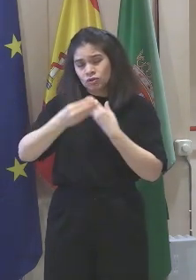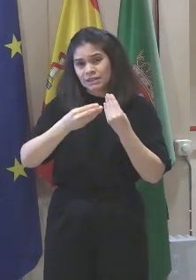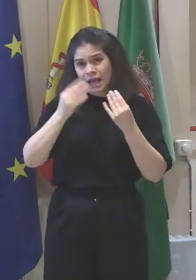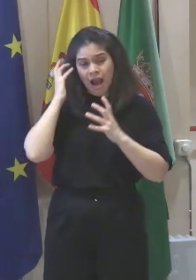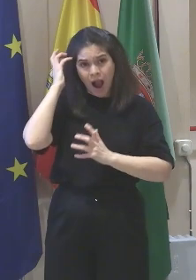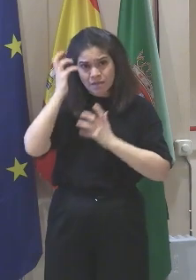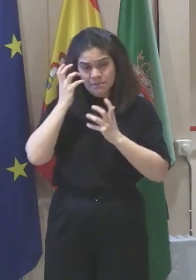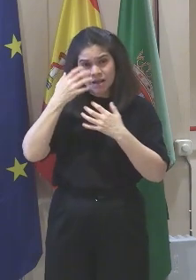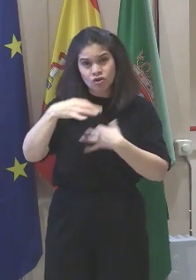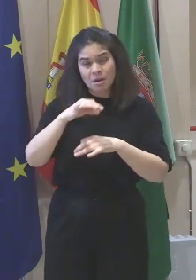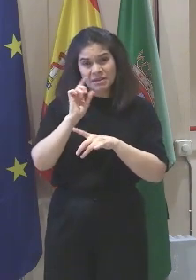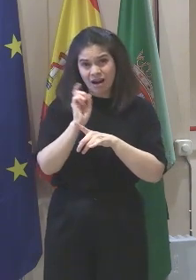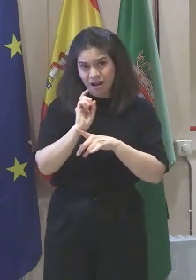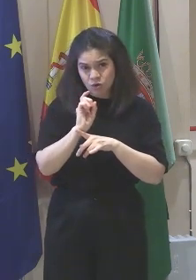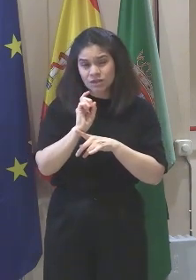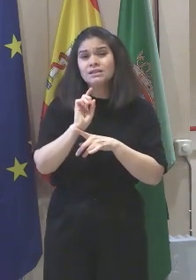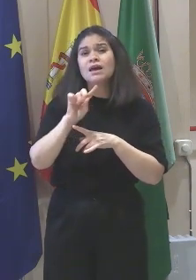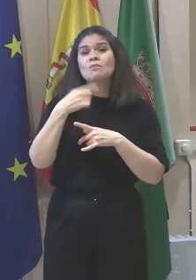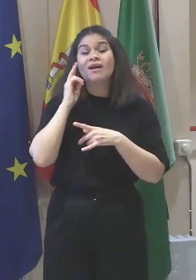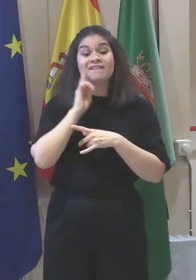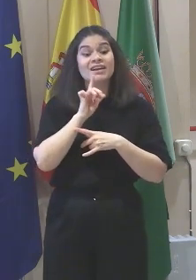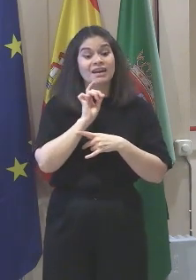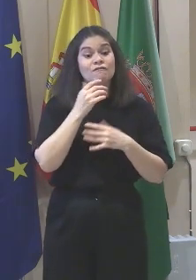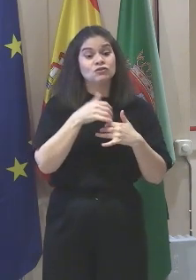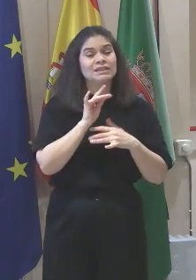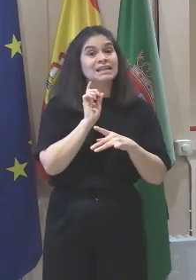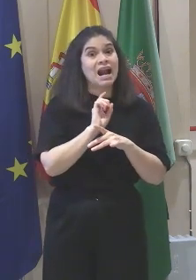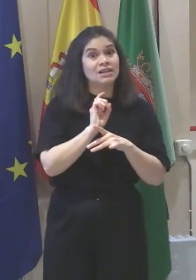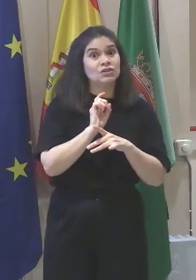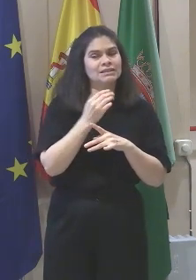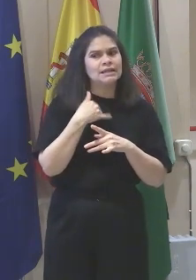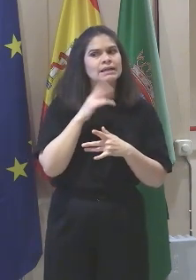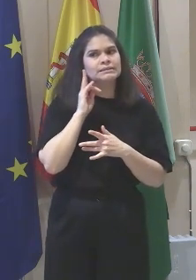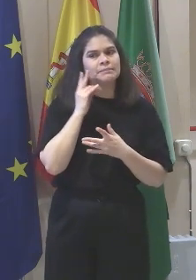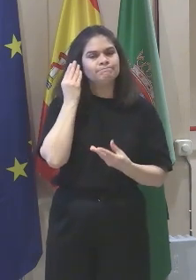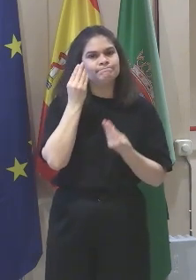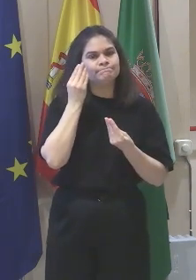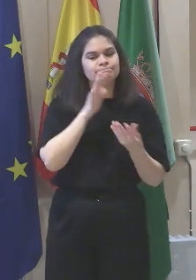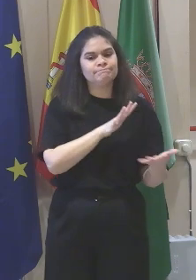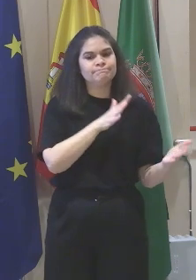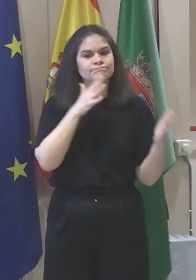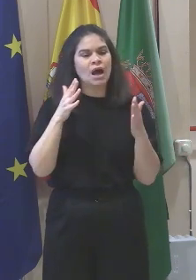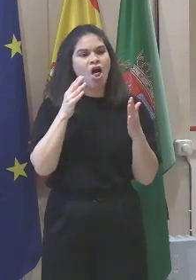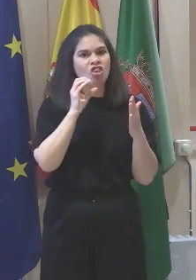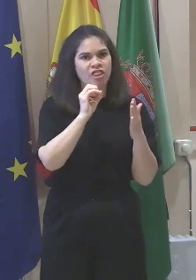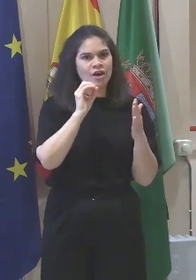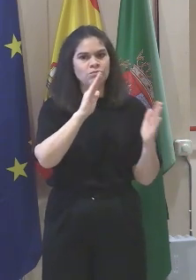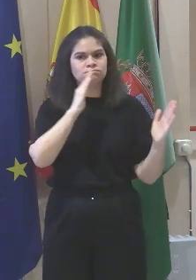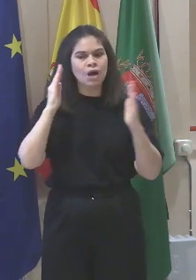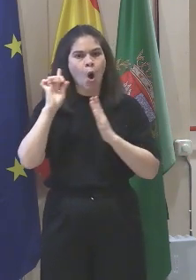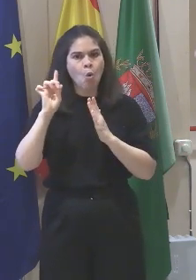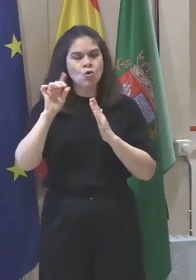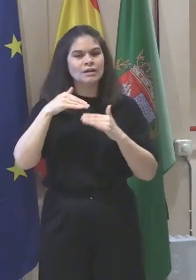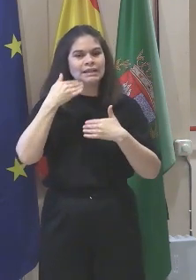modelos en ratones. Después de ver que funciona en ratones, pues ya se empieza a plantear y se va a la fase 0, luego a la fase 1 y